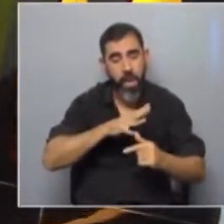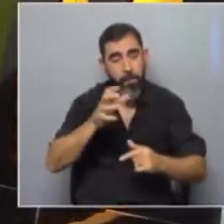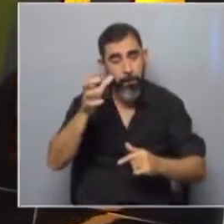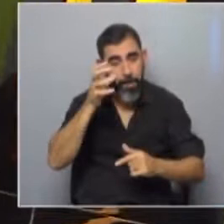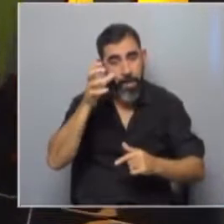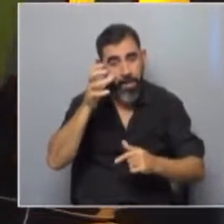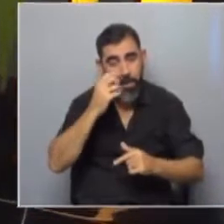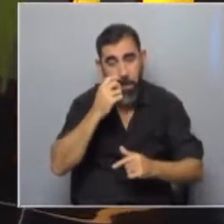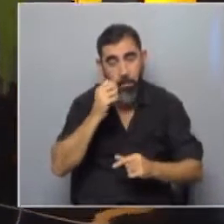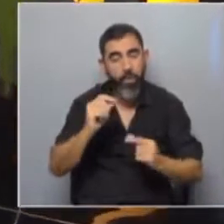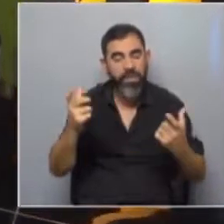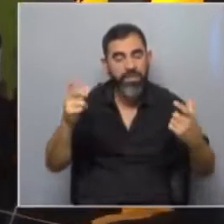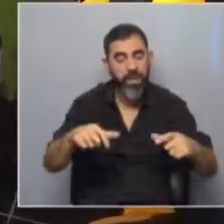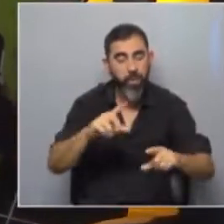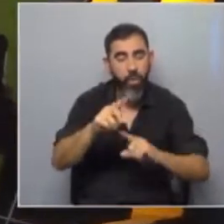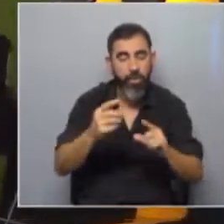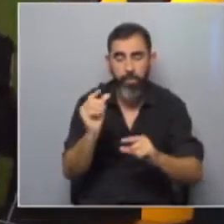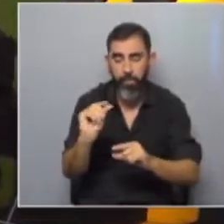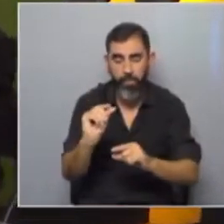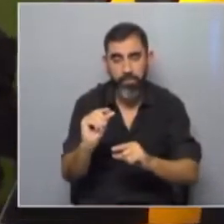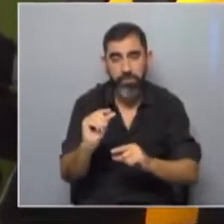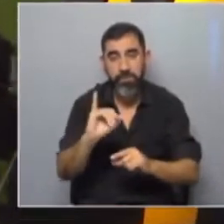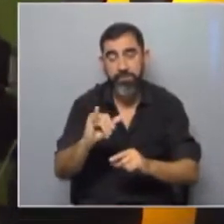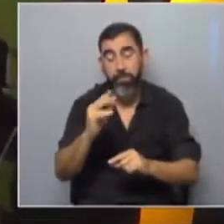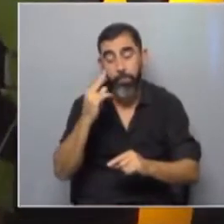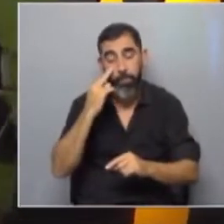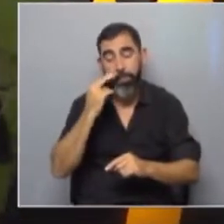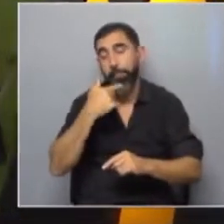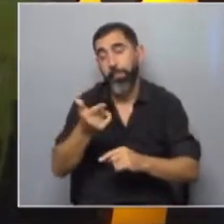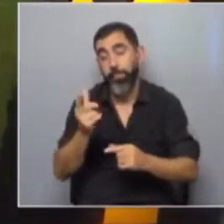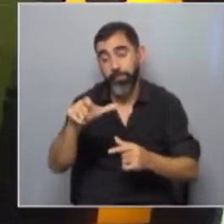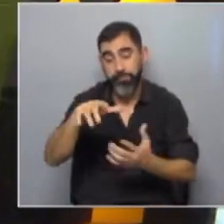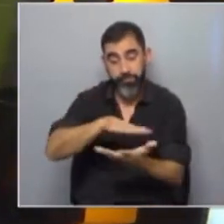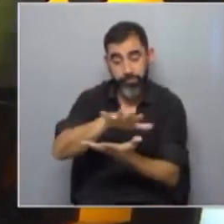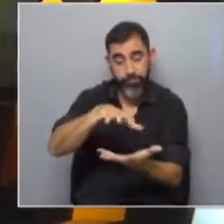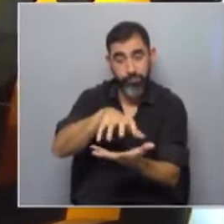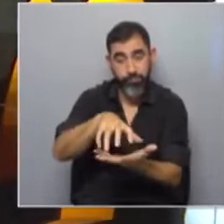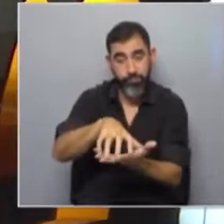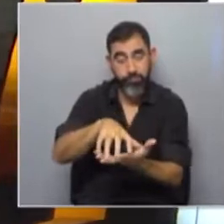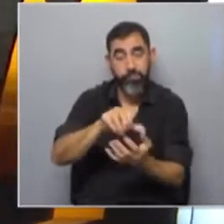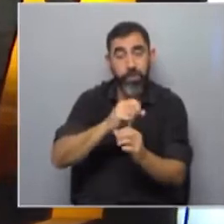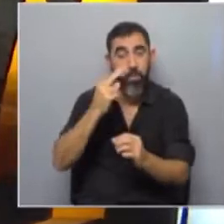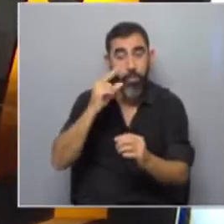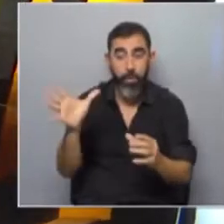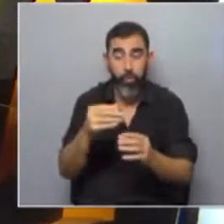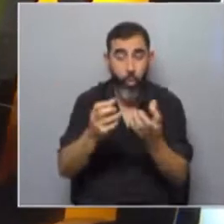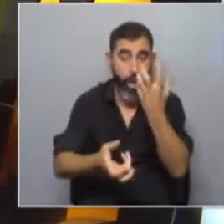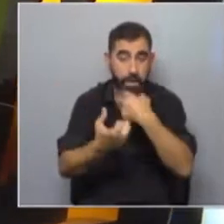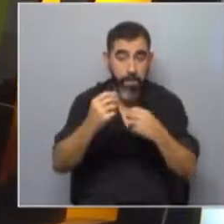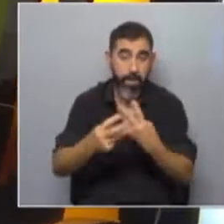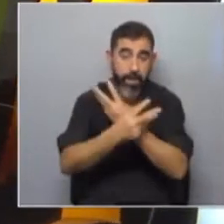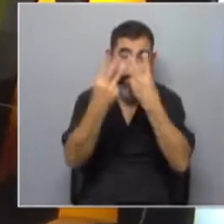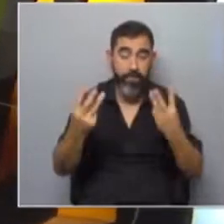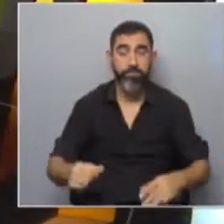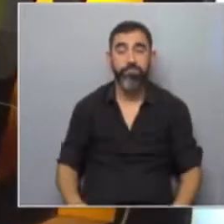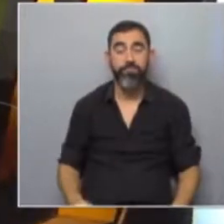pesos por Son de la zona de Soriano, ¿no? En realidad, Australebias es un género y hay muchas especies y ocupan